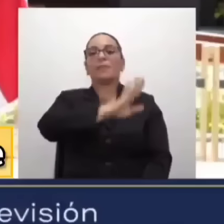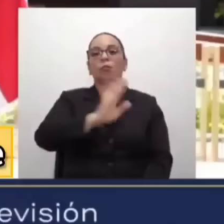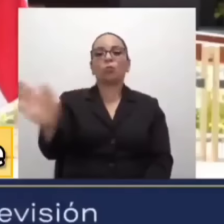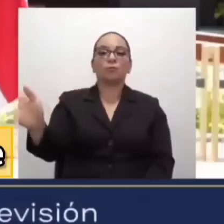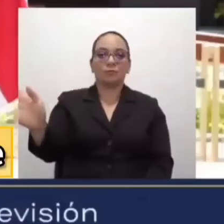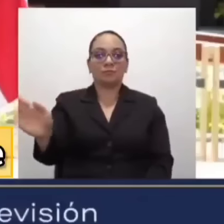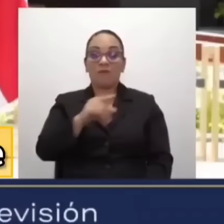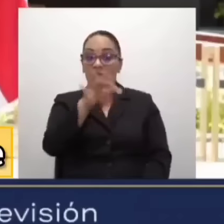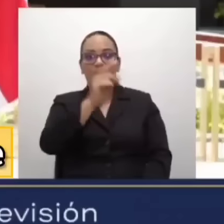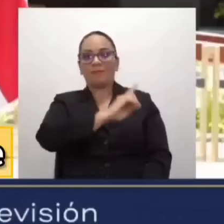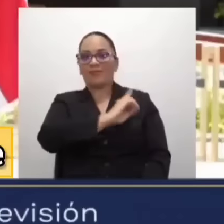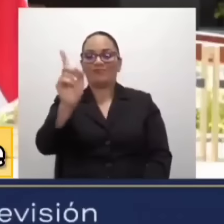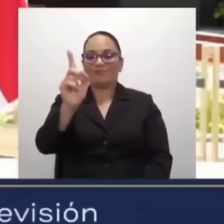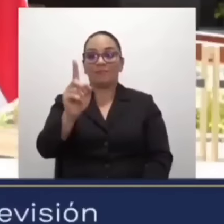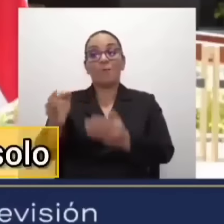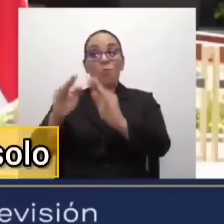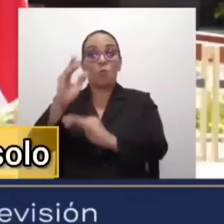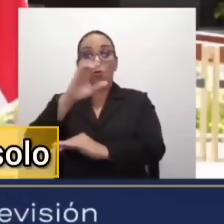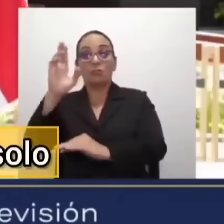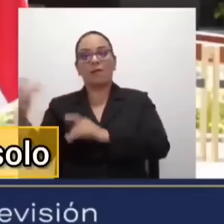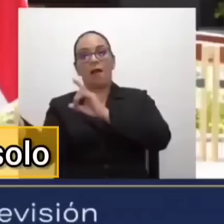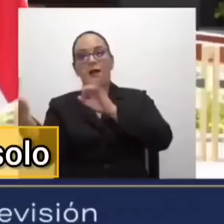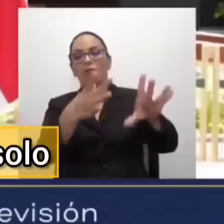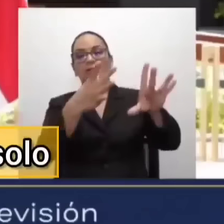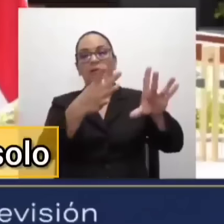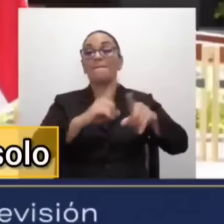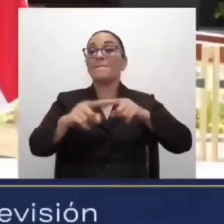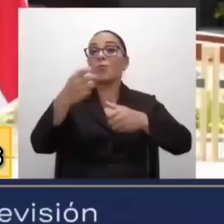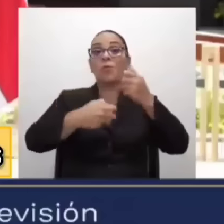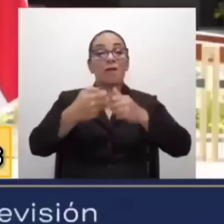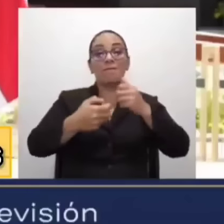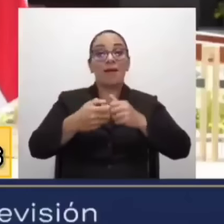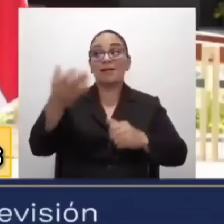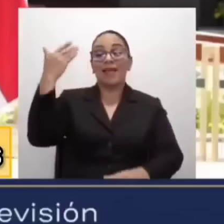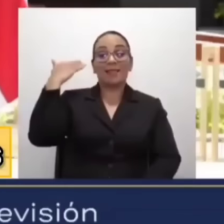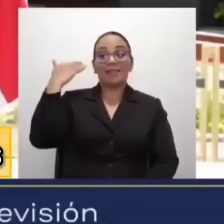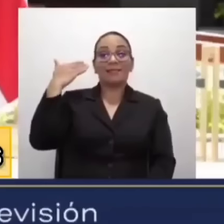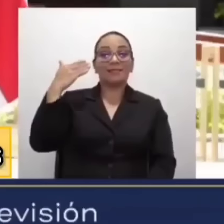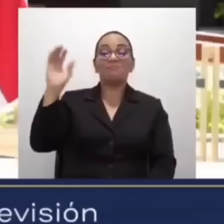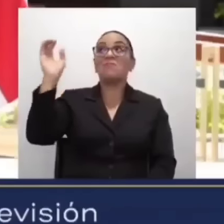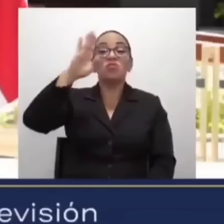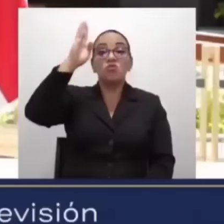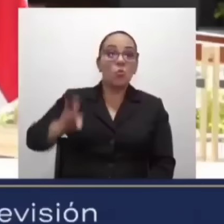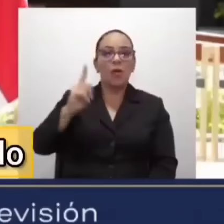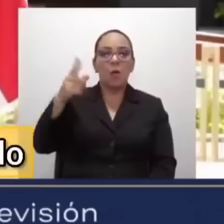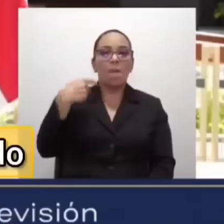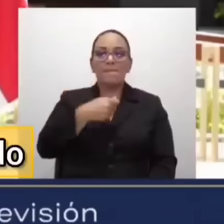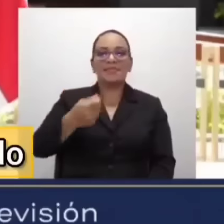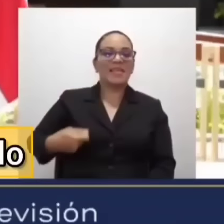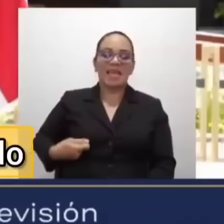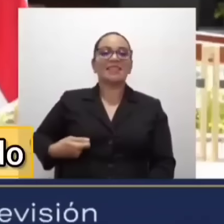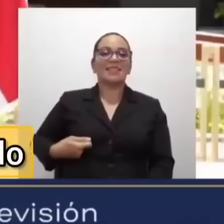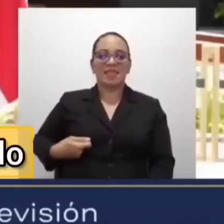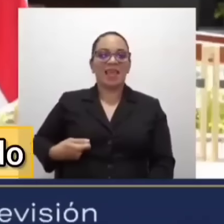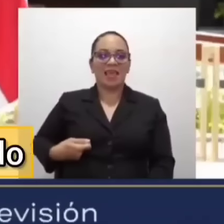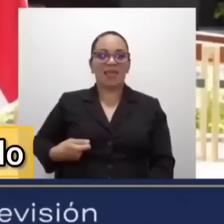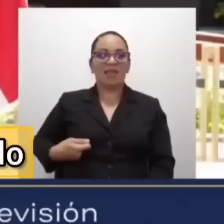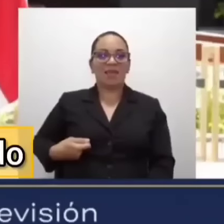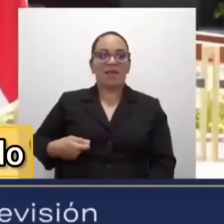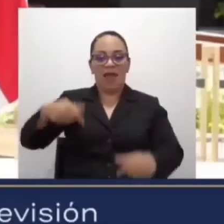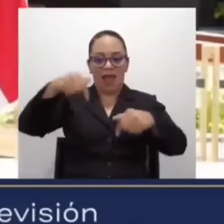pueblo de Costa Rica la aborrece. Lo que pasa es que no había habido un solo presidente en la historia de este país que apareciera en las